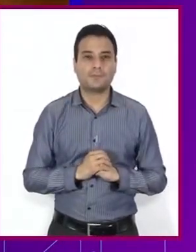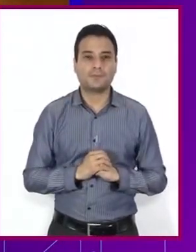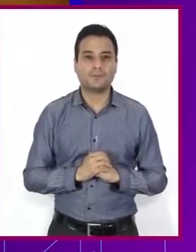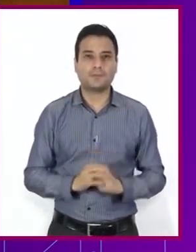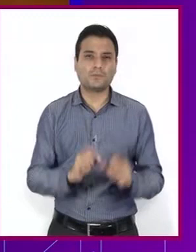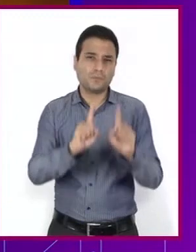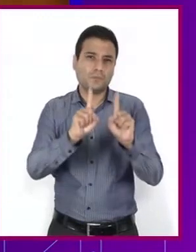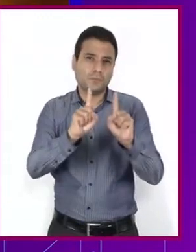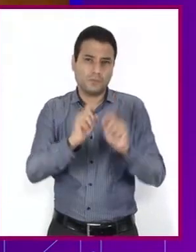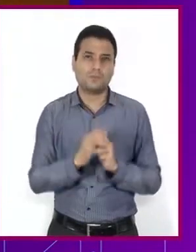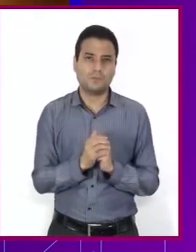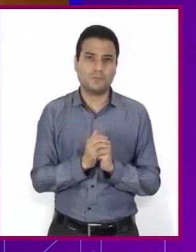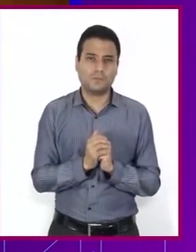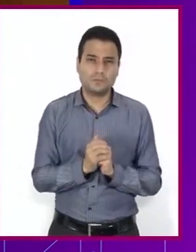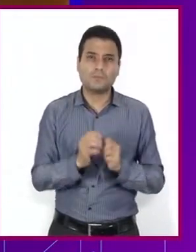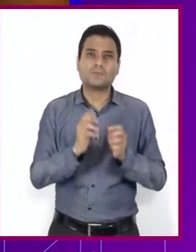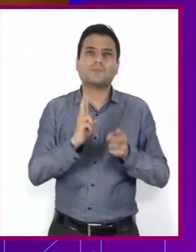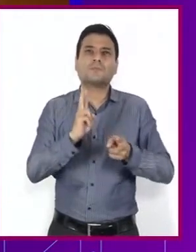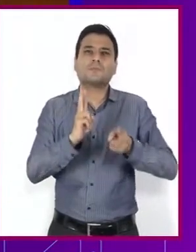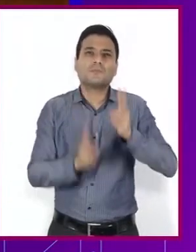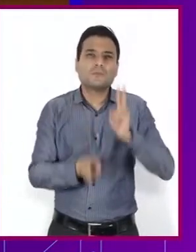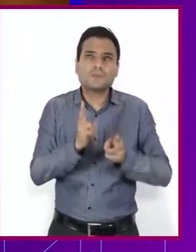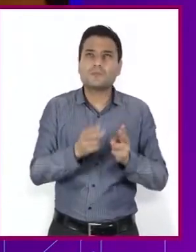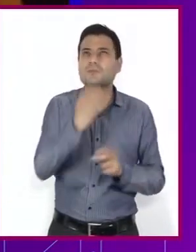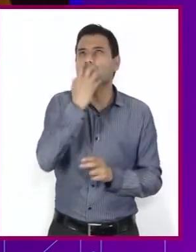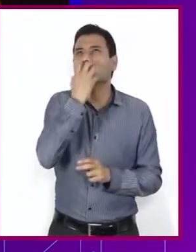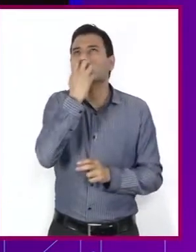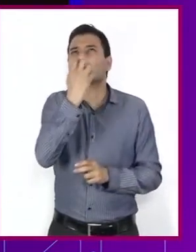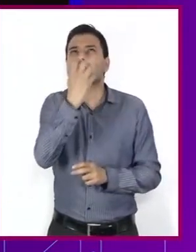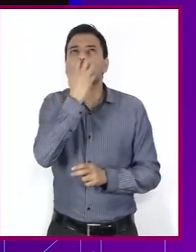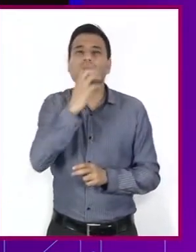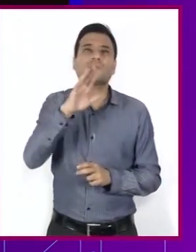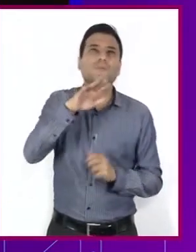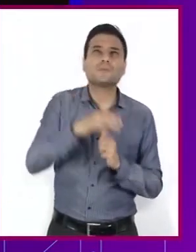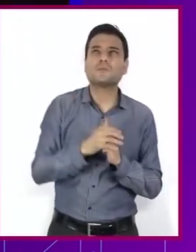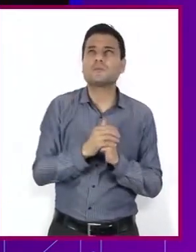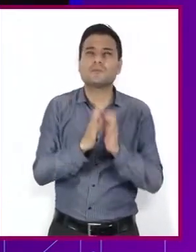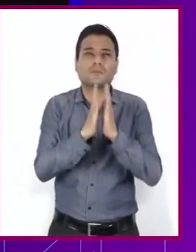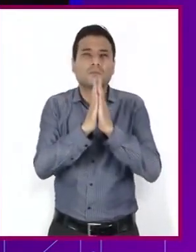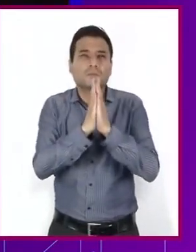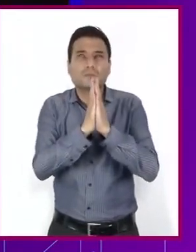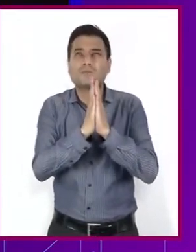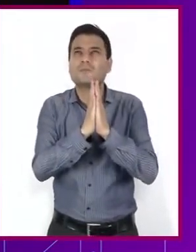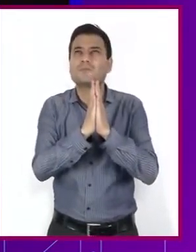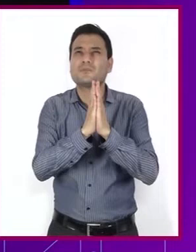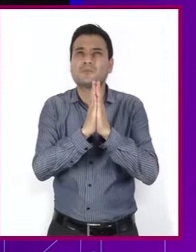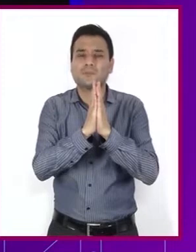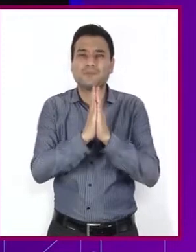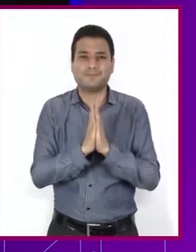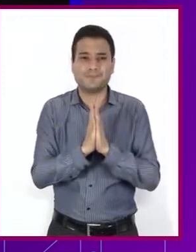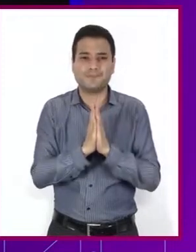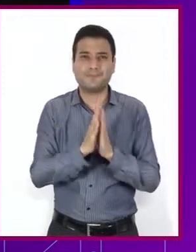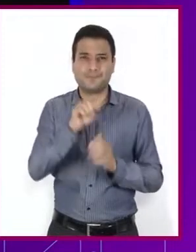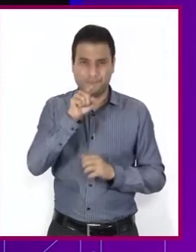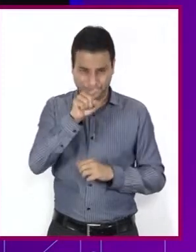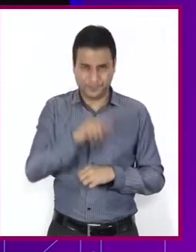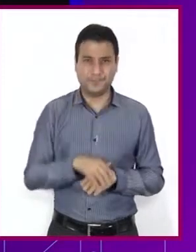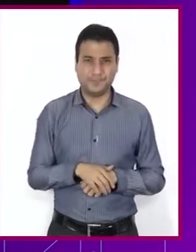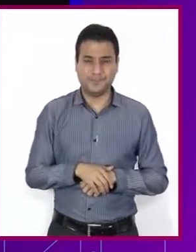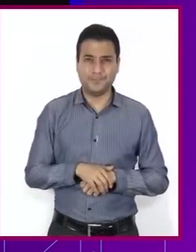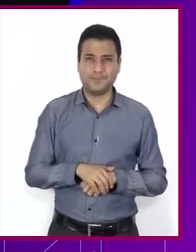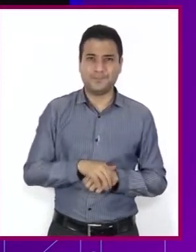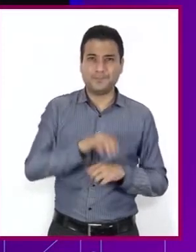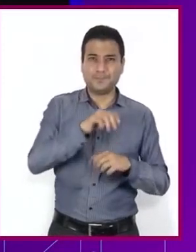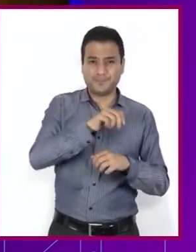le hablaron a Tecusistecatl y le dijeron: «Ea, pues, entra tú en el fuego».